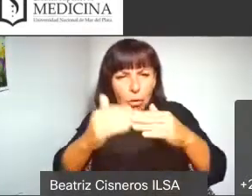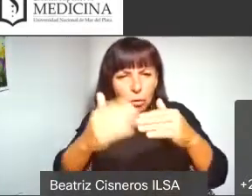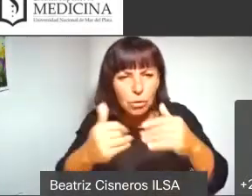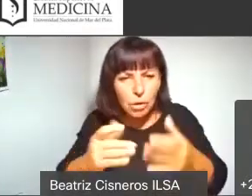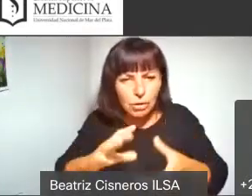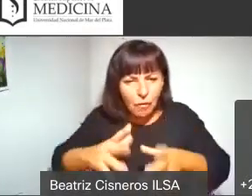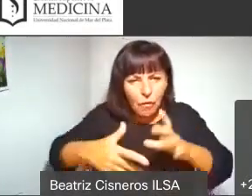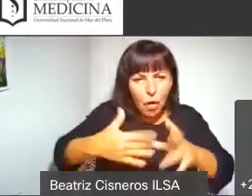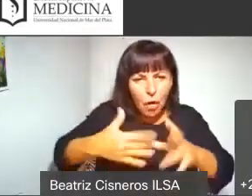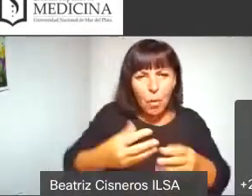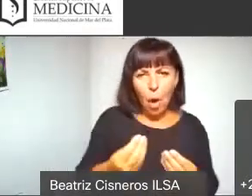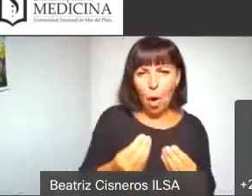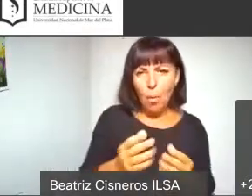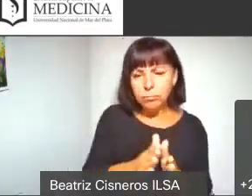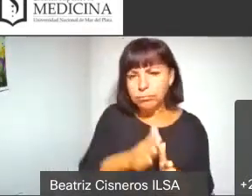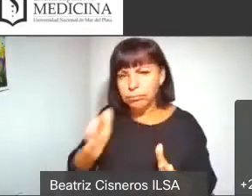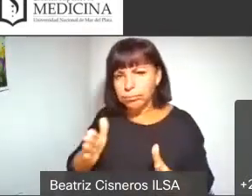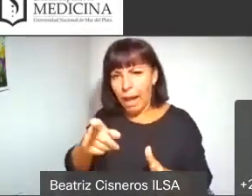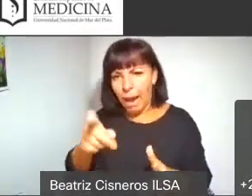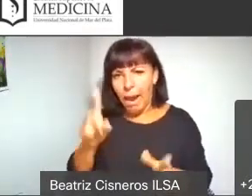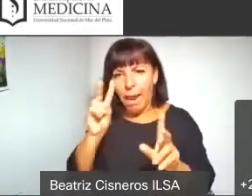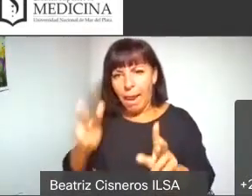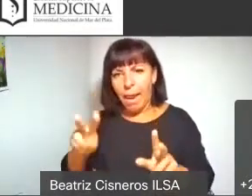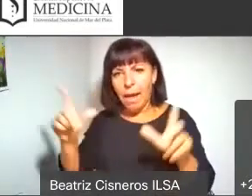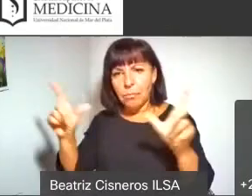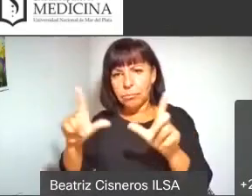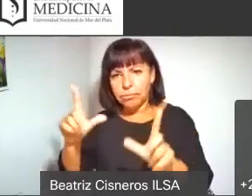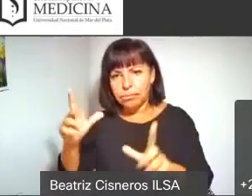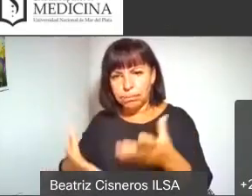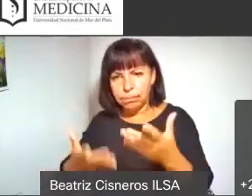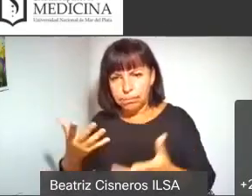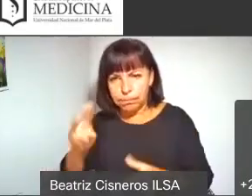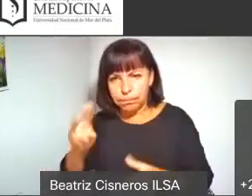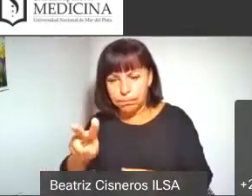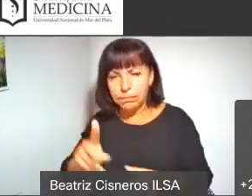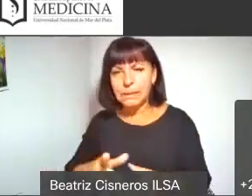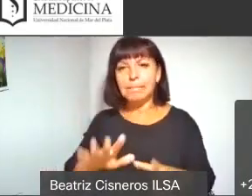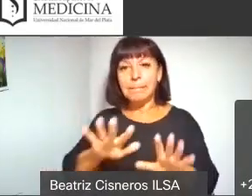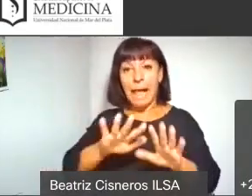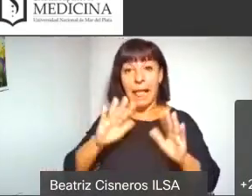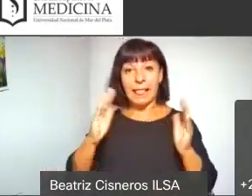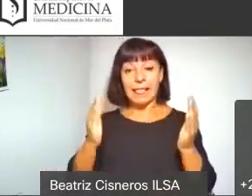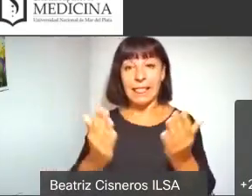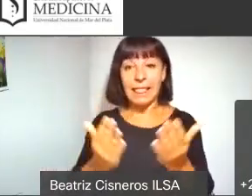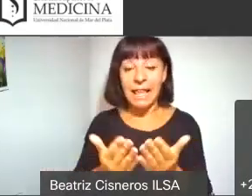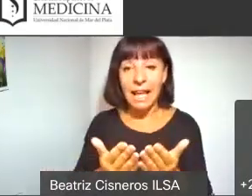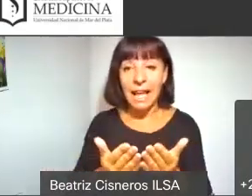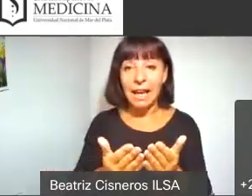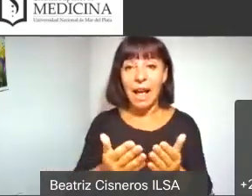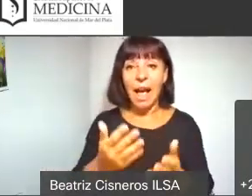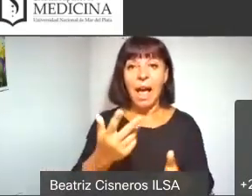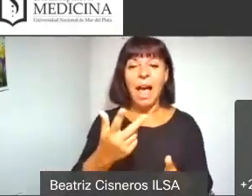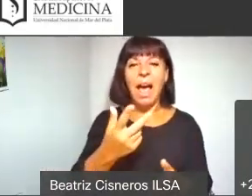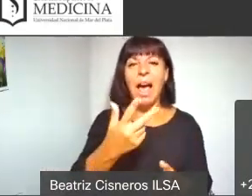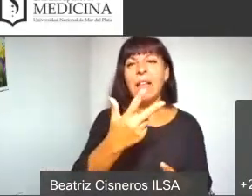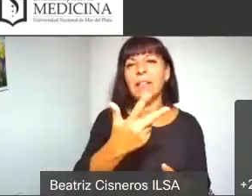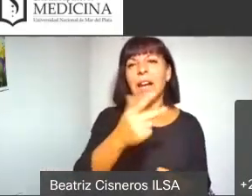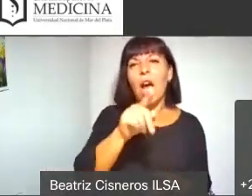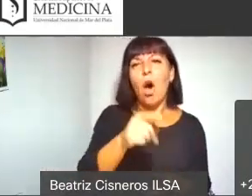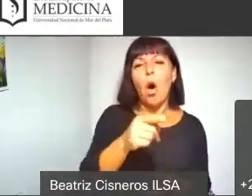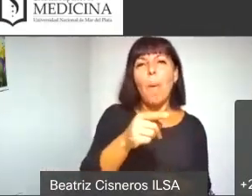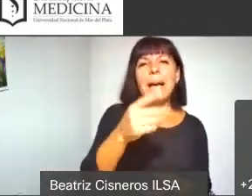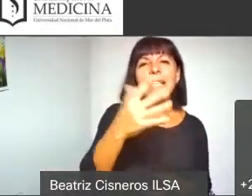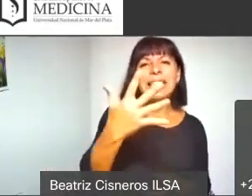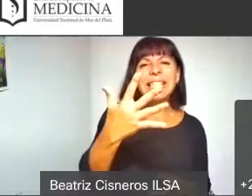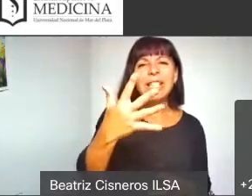Un lugar hermoso, ¿no? Como para sacarse una foto. La Tierra en ese momento, estamos hablando de 3,5 a 4